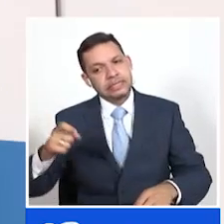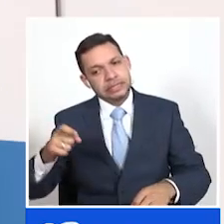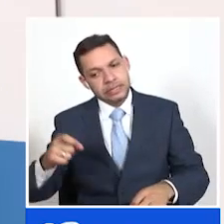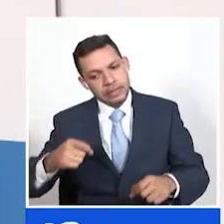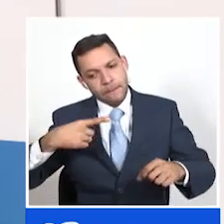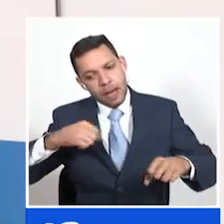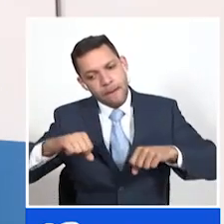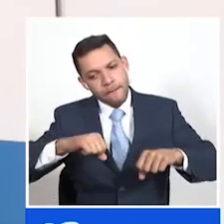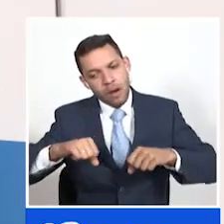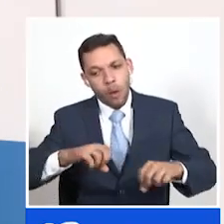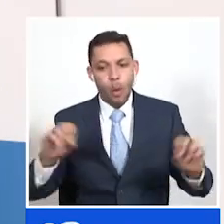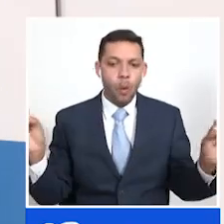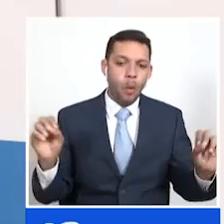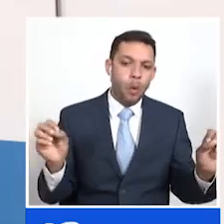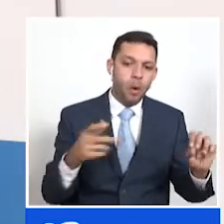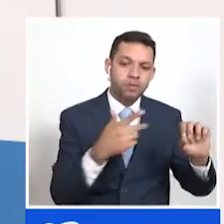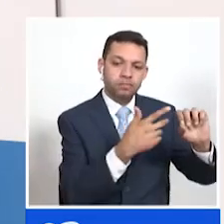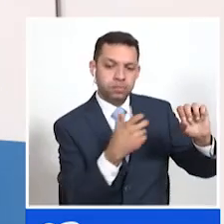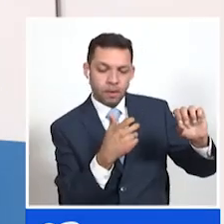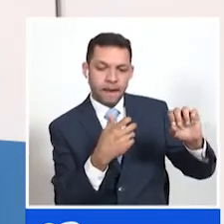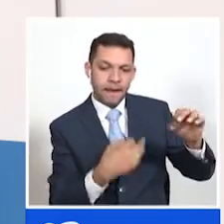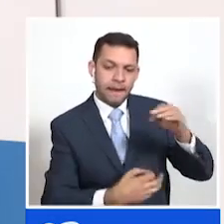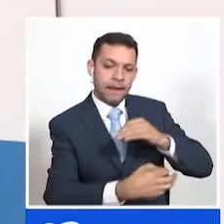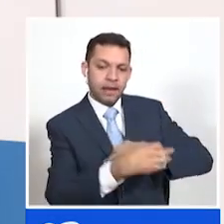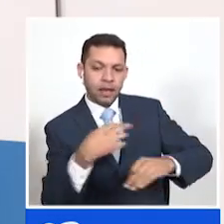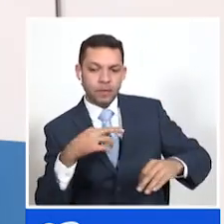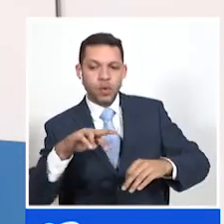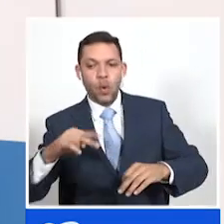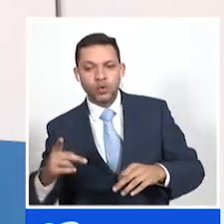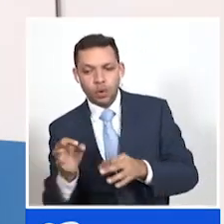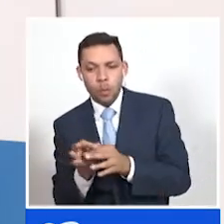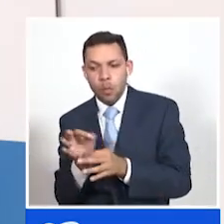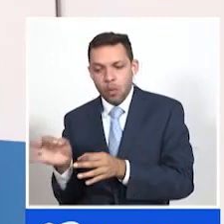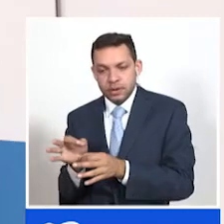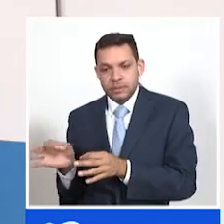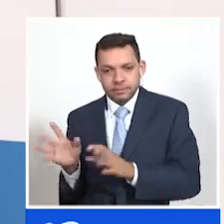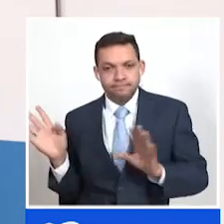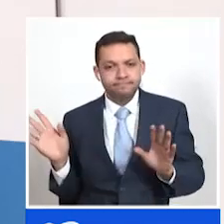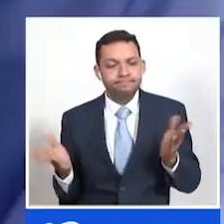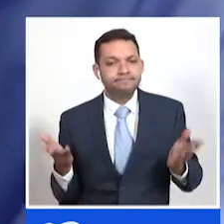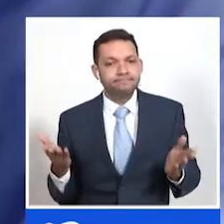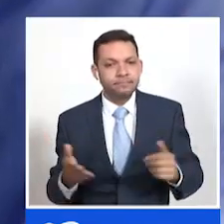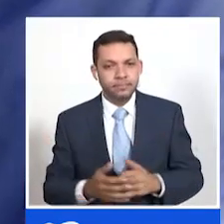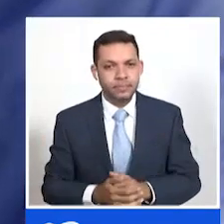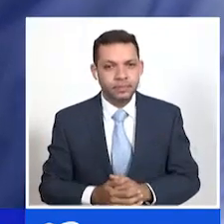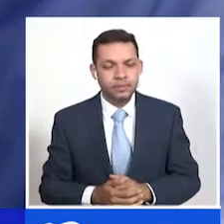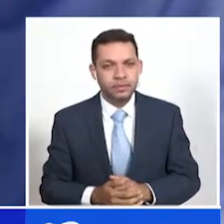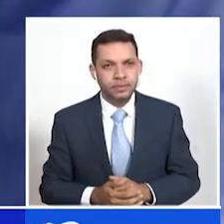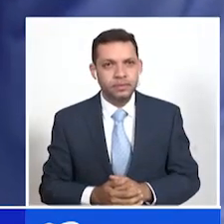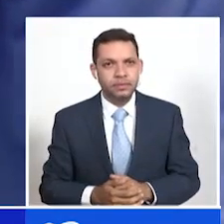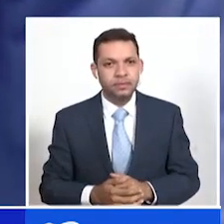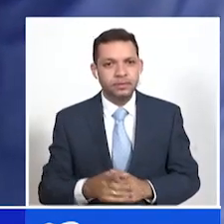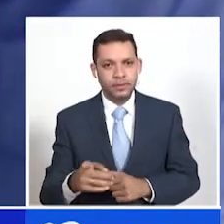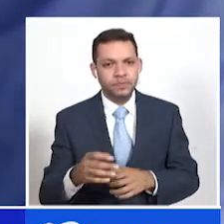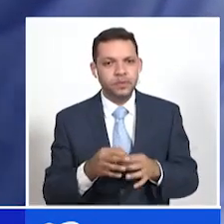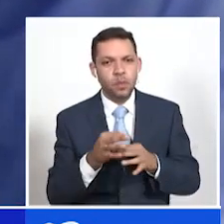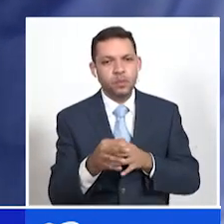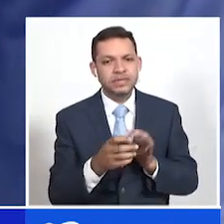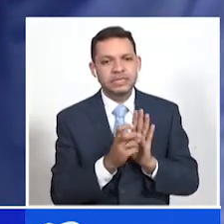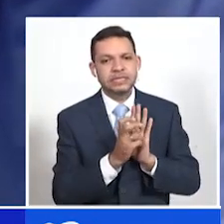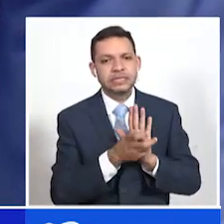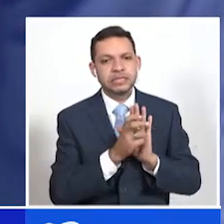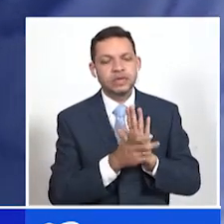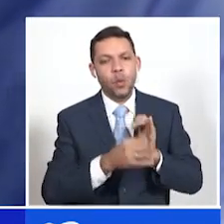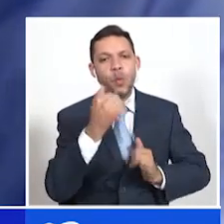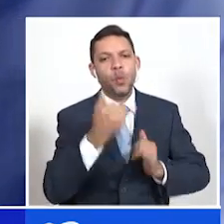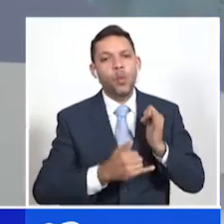inmunización o las dosis tendrán que ser trasladadas a los municipios que más las necesiten. El municipio de Quinchía ocupa el